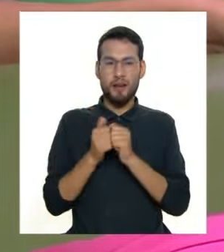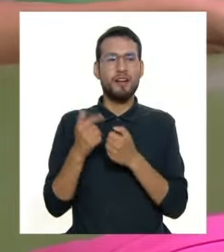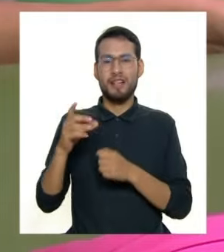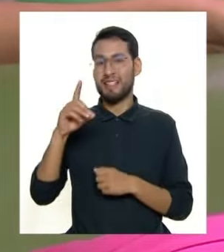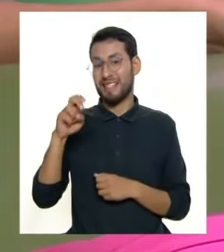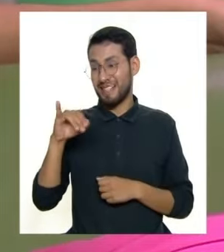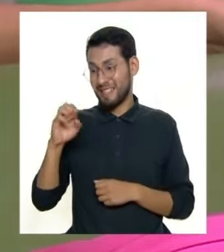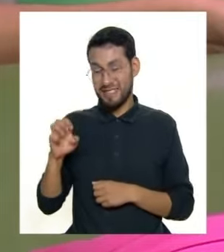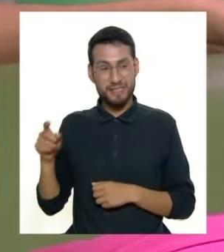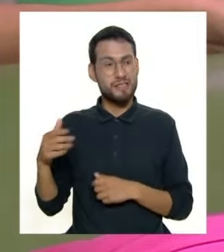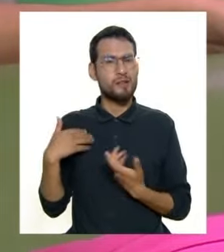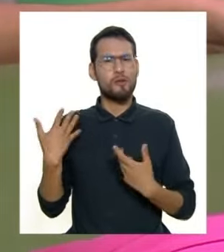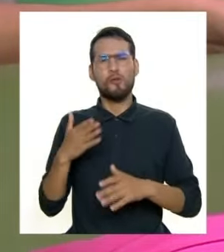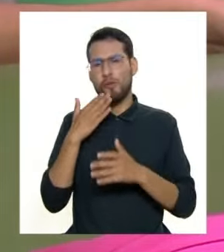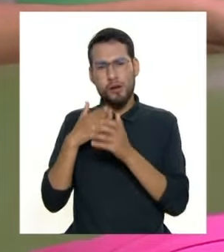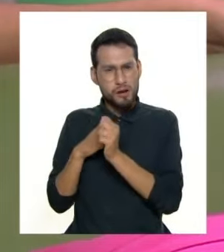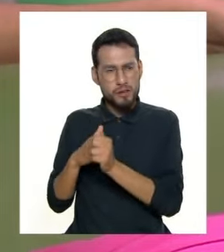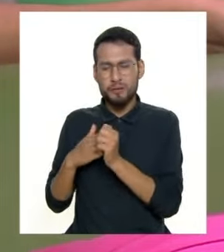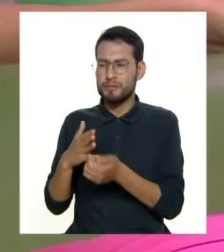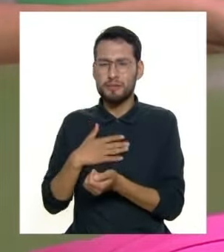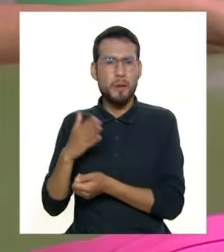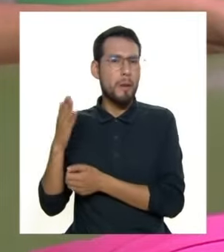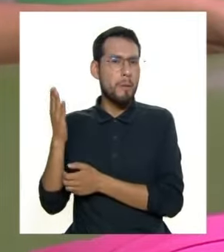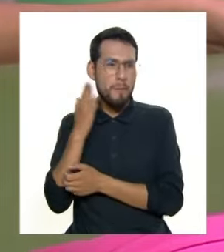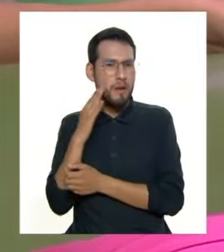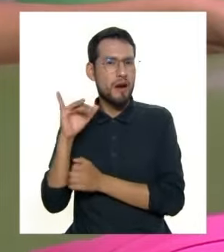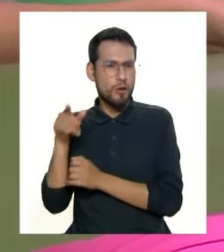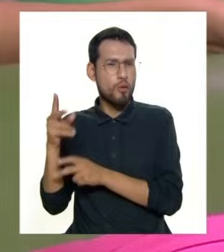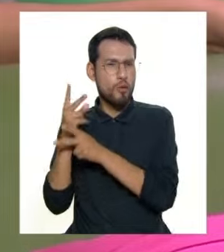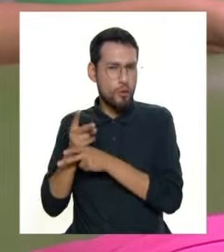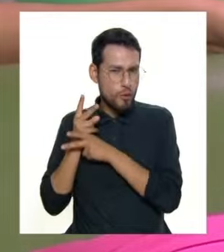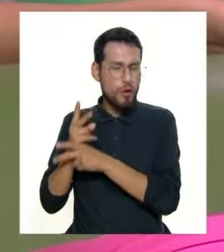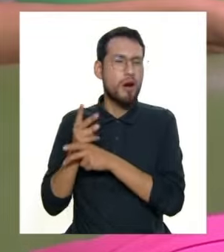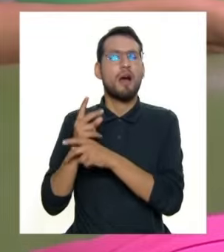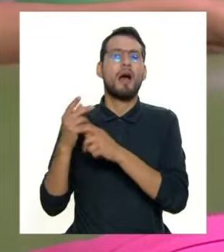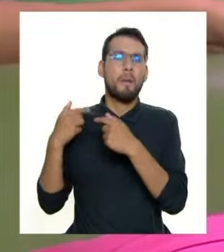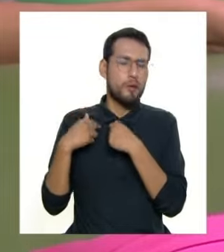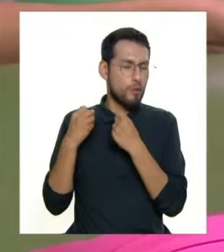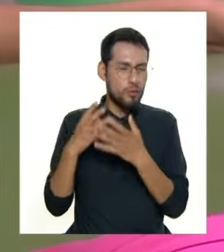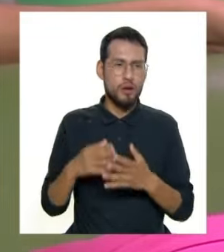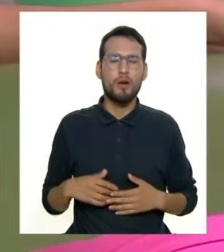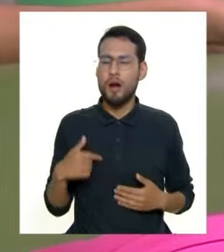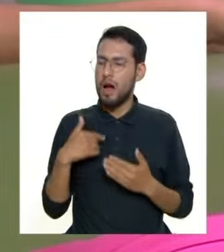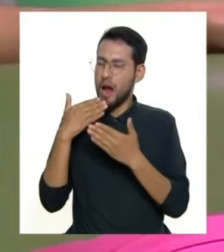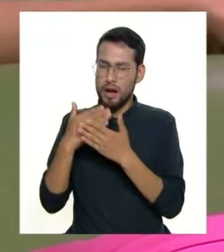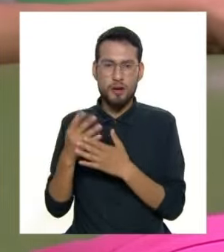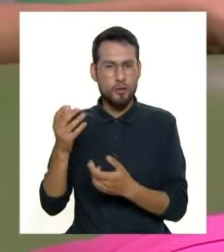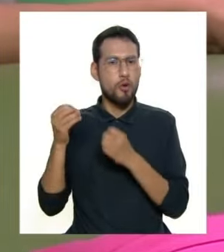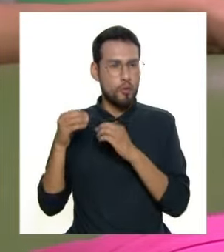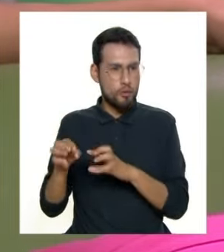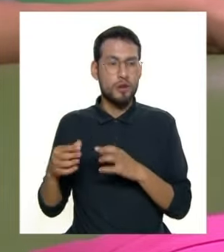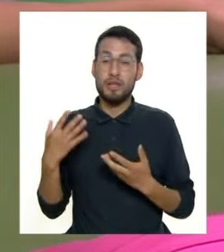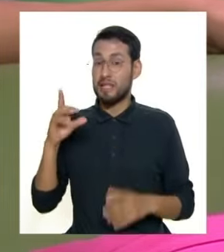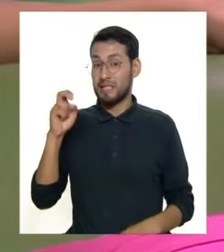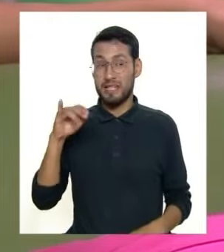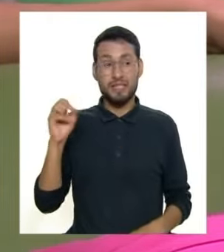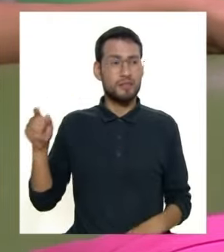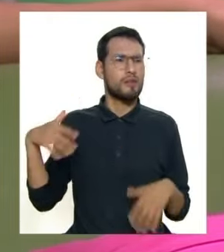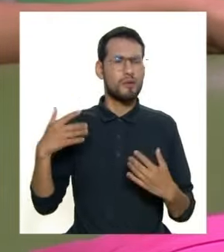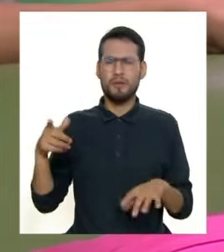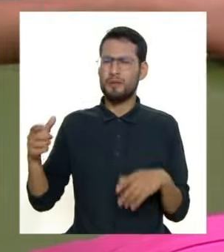que en todo momento ella ha sido una guía, ha sido una madre. Ella ha estado cuidándome en todo momento. Yo siempre le agradezco mucho por esta oportunidad. Le digo, Denise, tú has